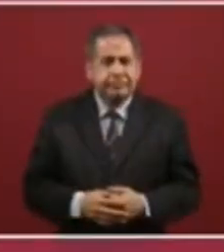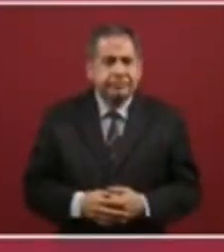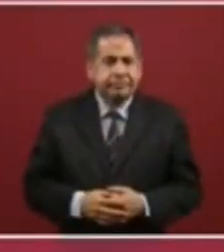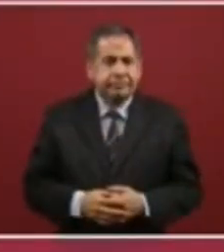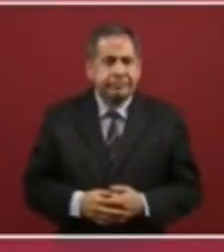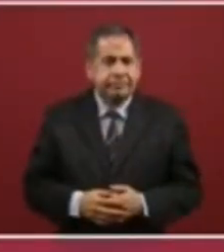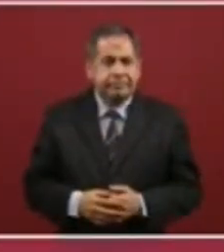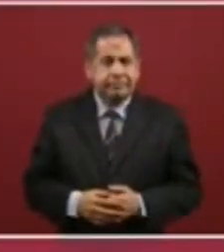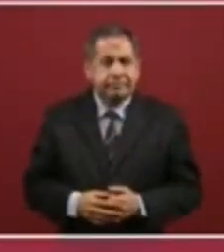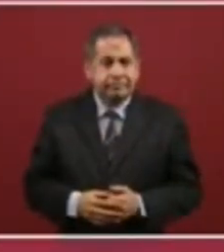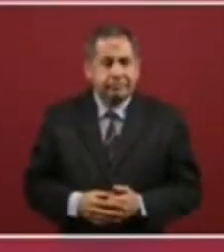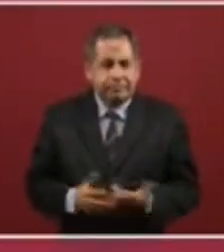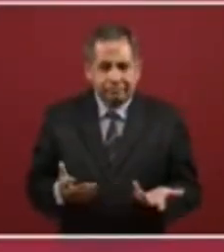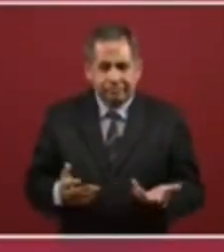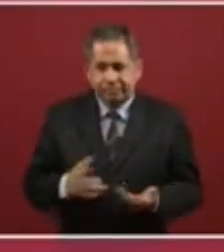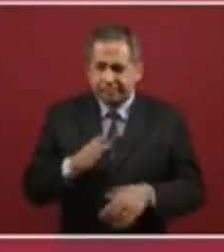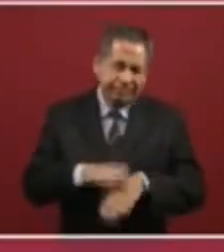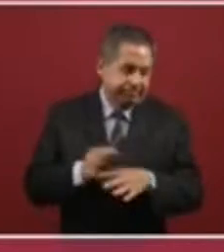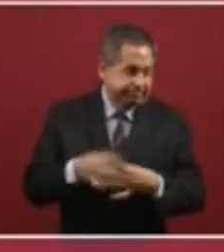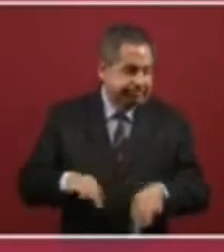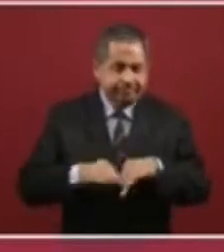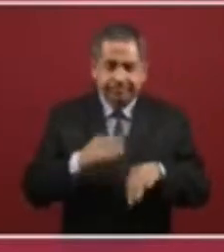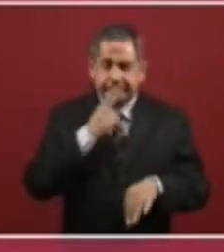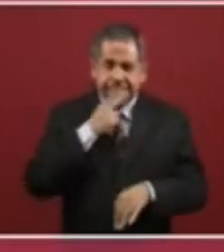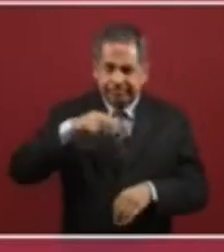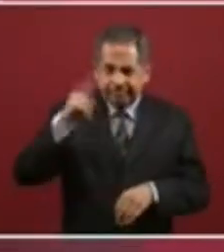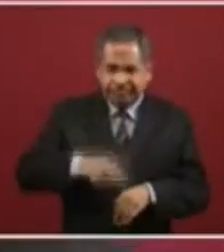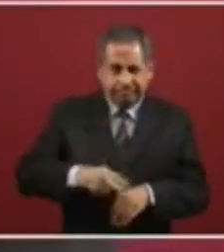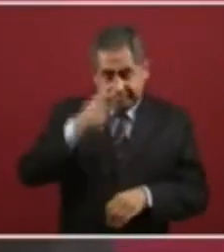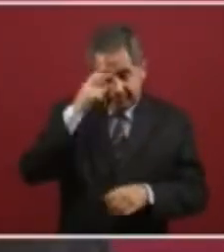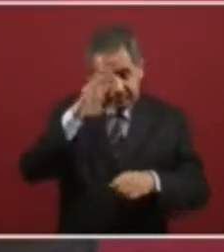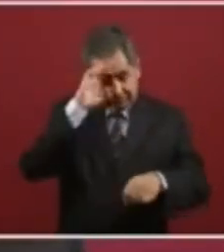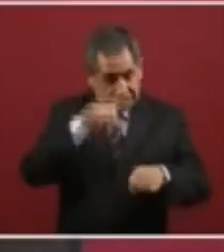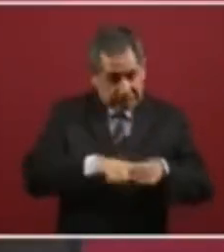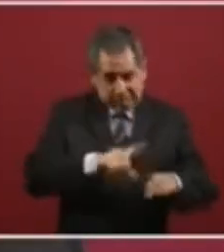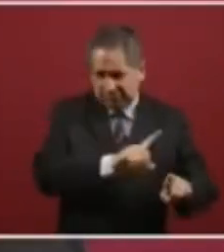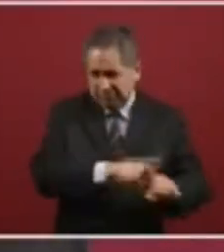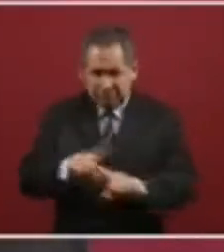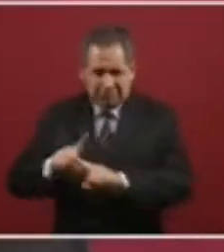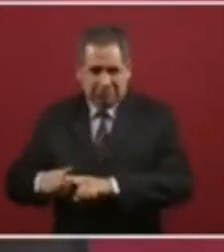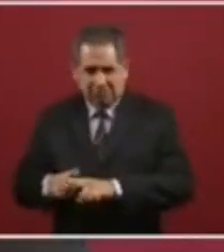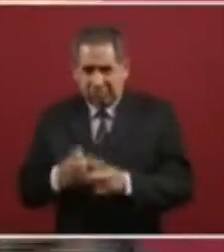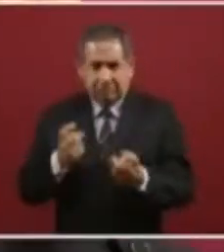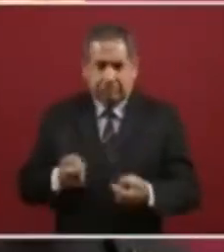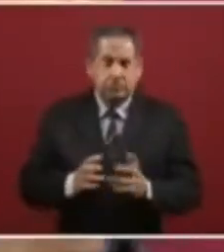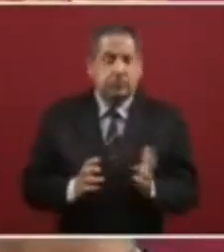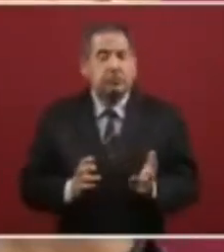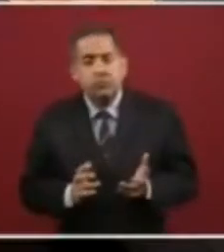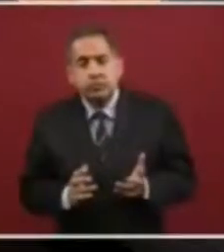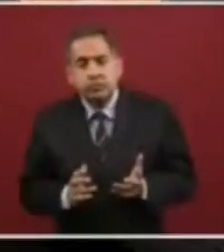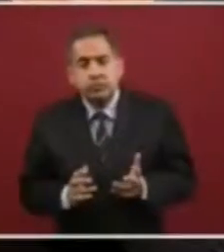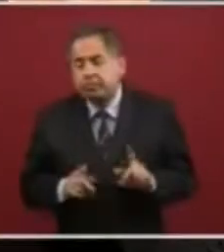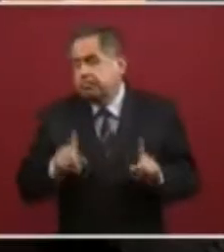es lo más importante culturalmente hablando. Entonces,